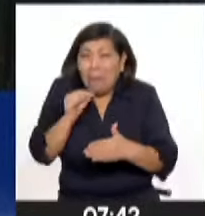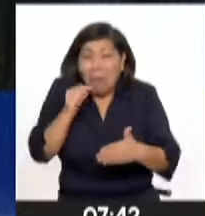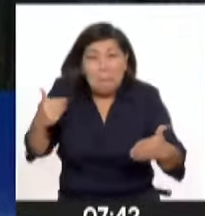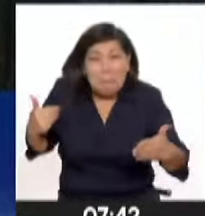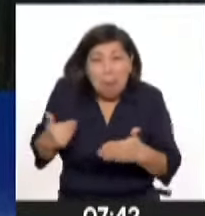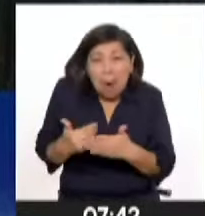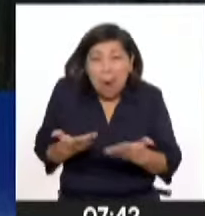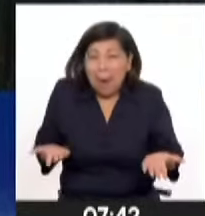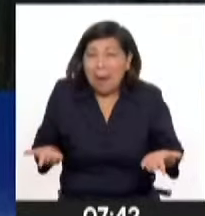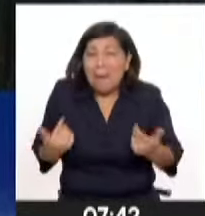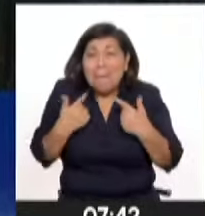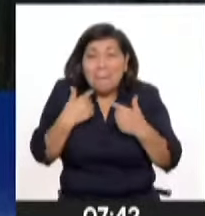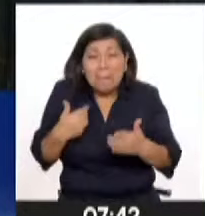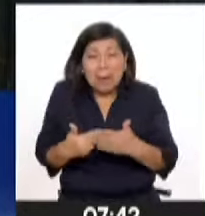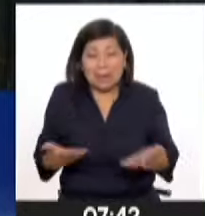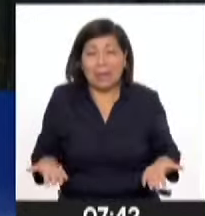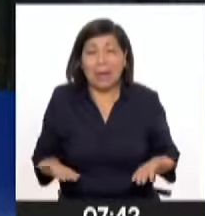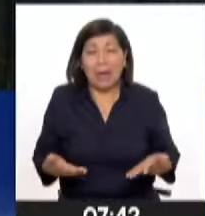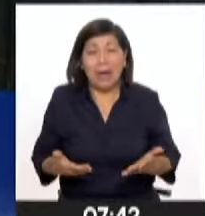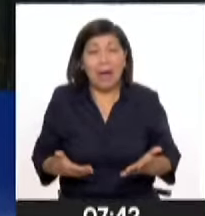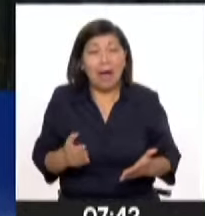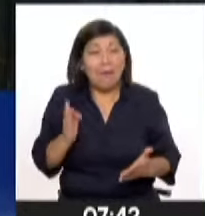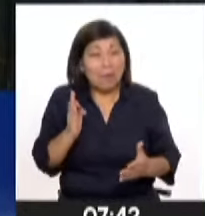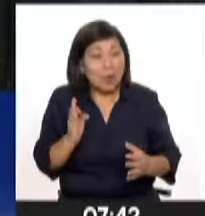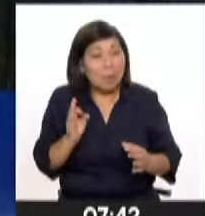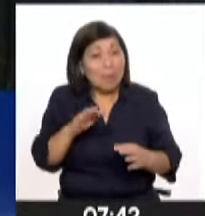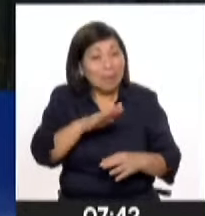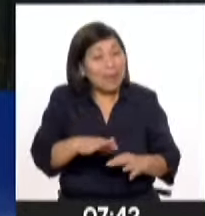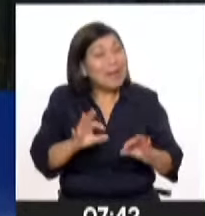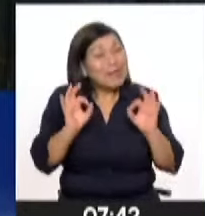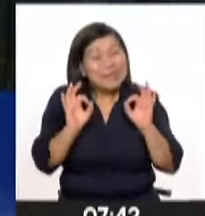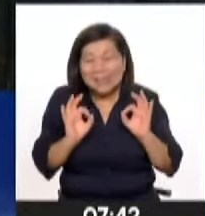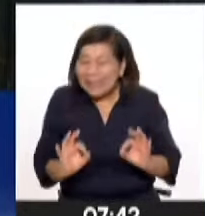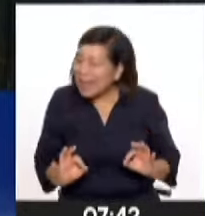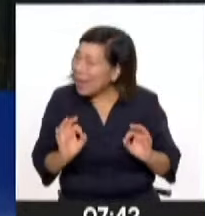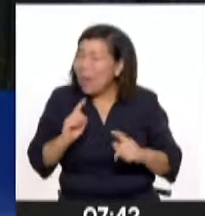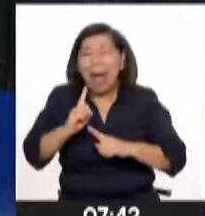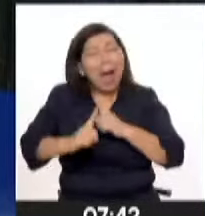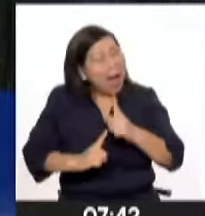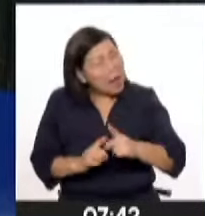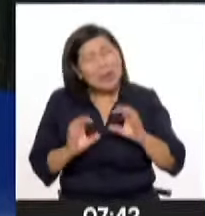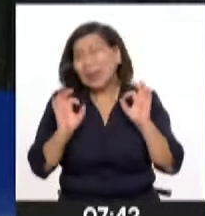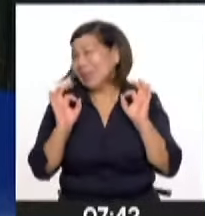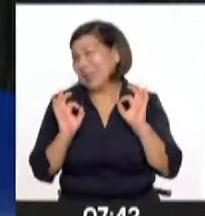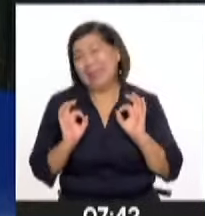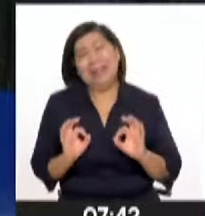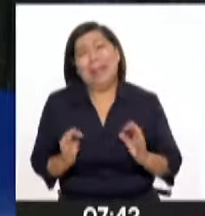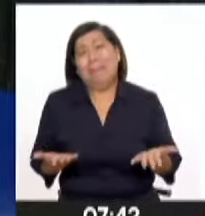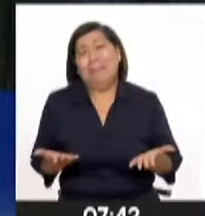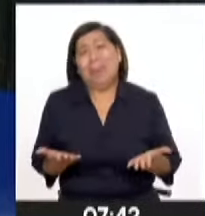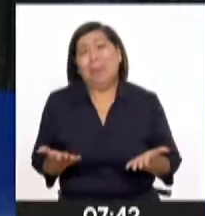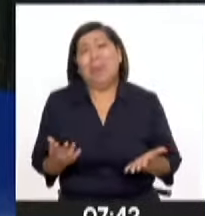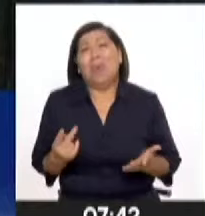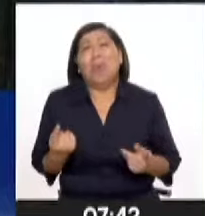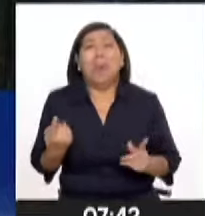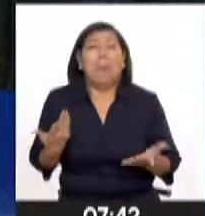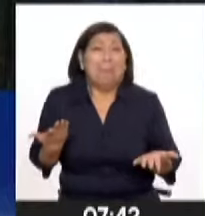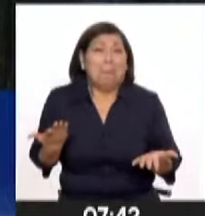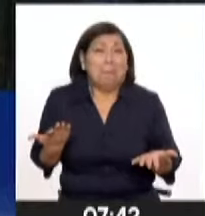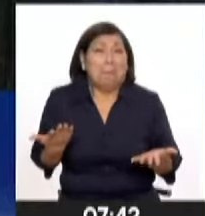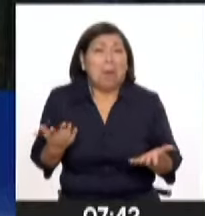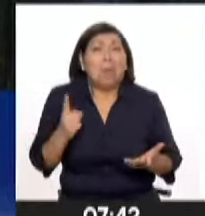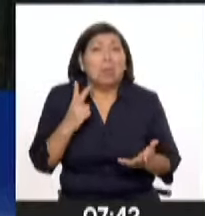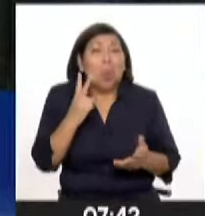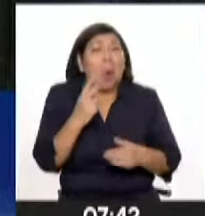que nosotros ya sabemos que el fenómeno del niño siempre va a suceder, es cíclico. Puede ser pasando, inclusive puede